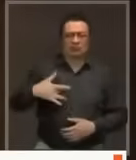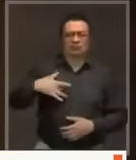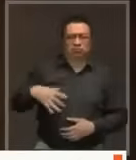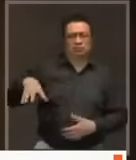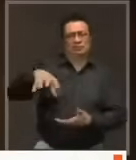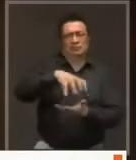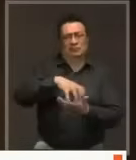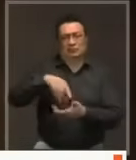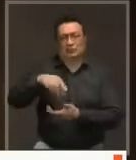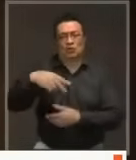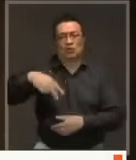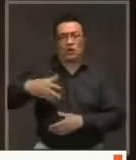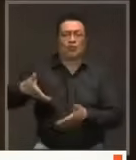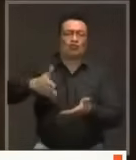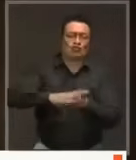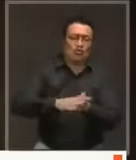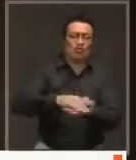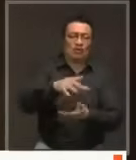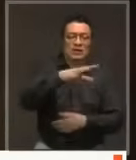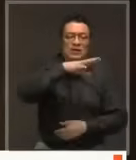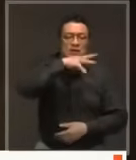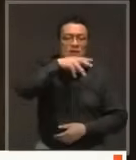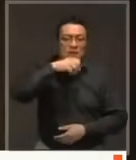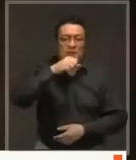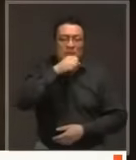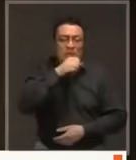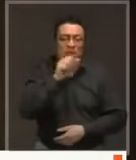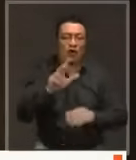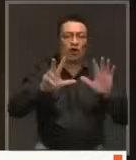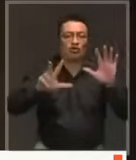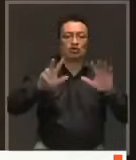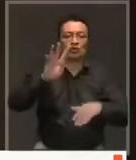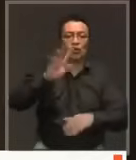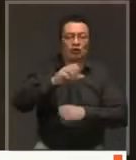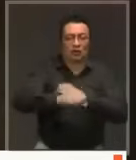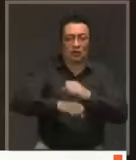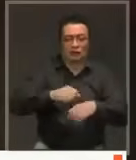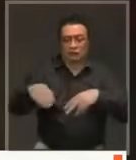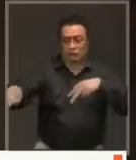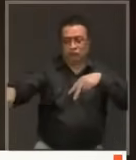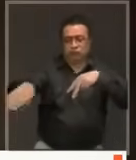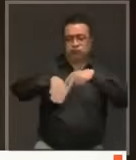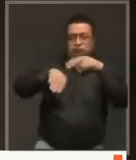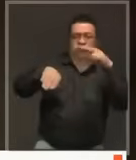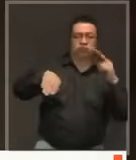Ñuñoa, esta muerte de un adulto mayor de 84 años, quien fue atropellado